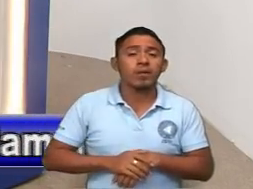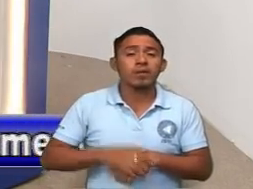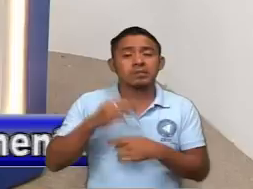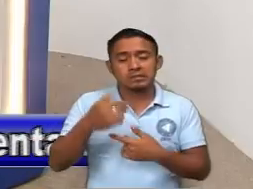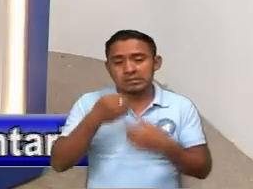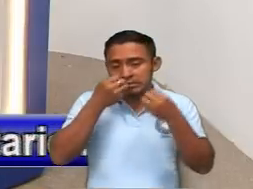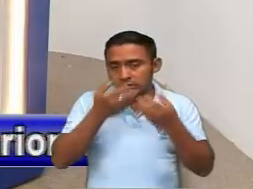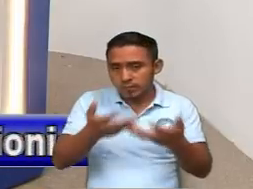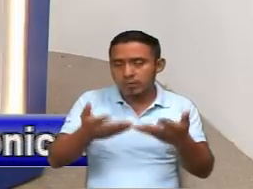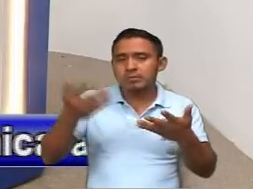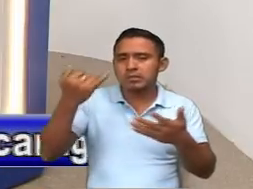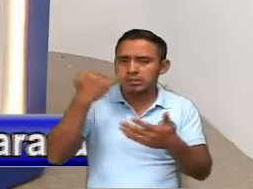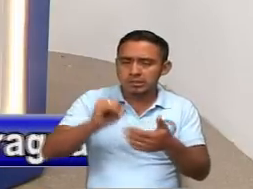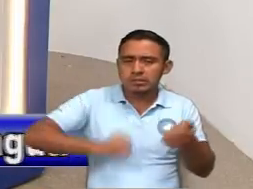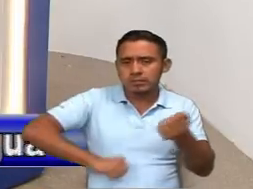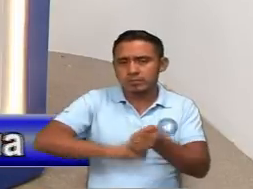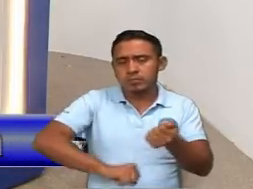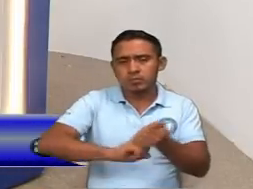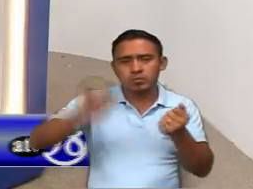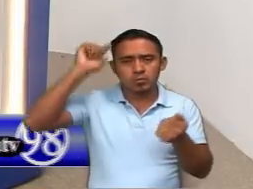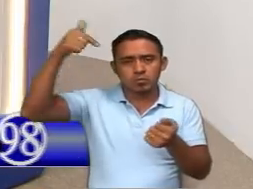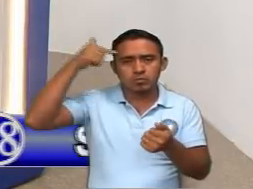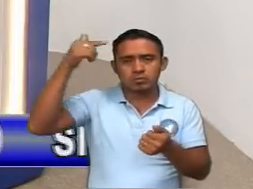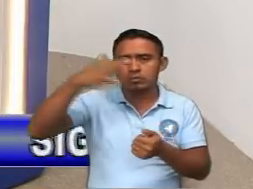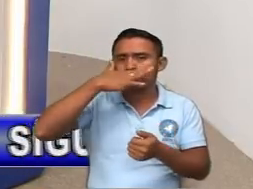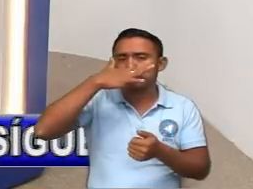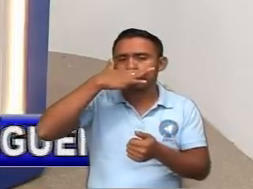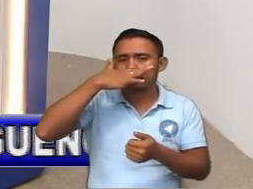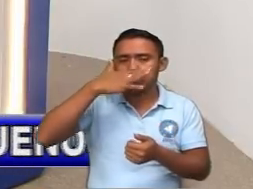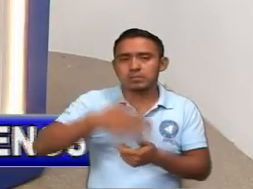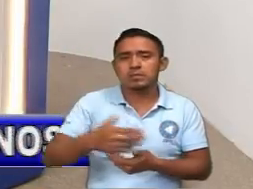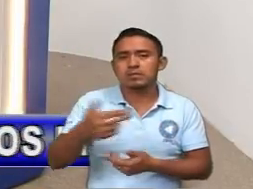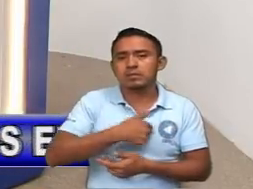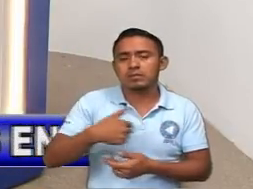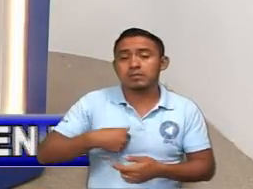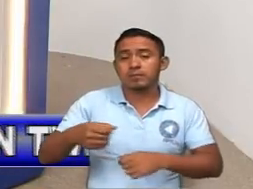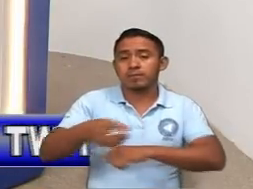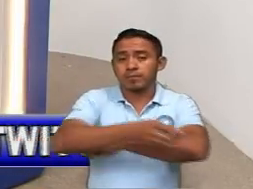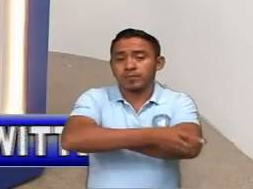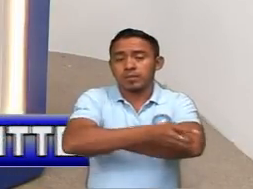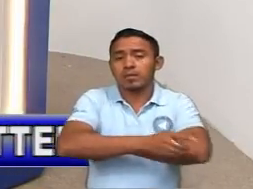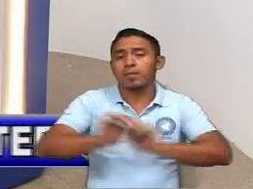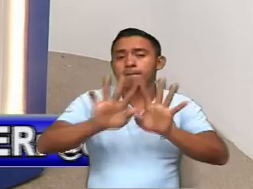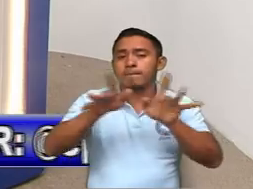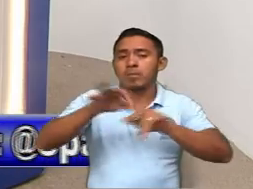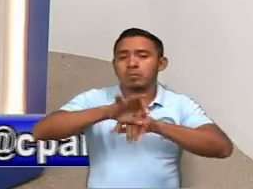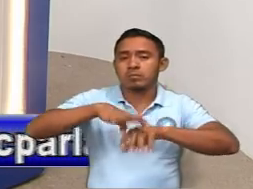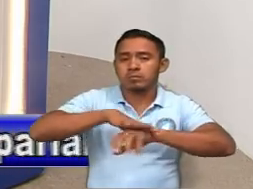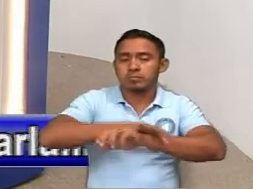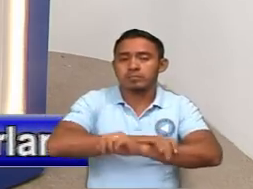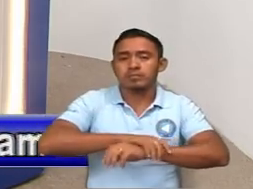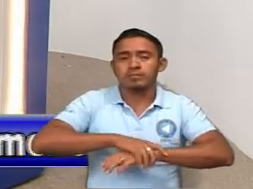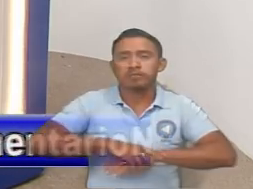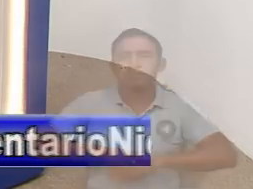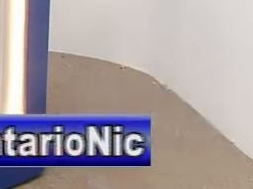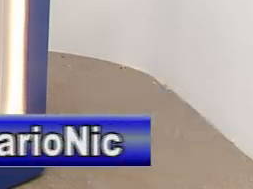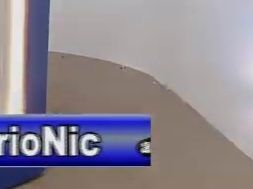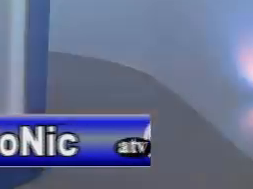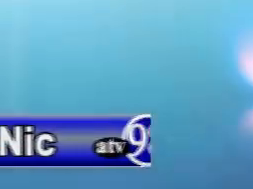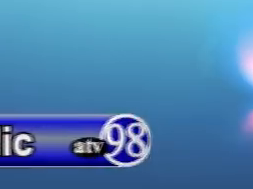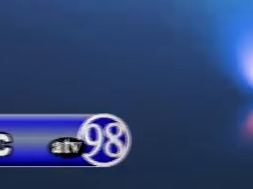donde reiteran su respaldo al buen gobierno sandinista que presiden el comandante Daniel Ortega y la compañera Rosario Murillo.